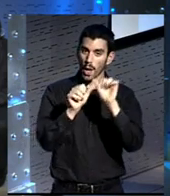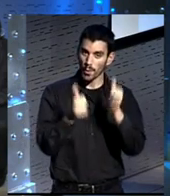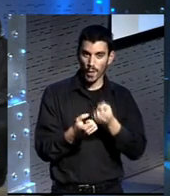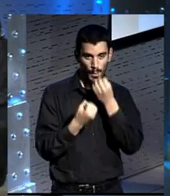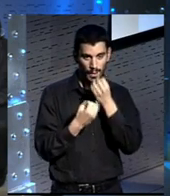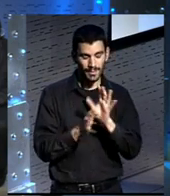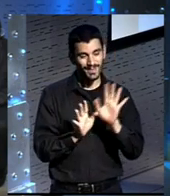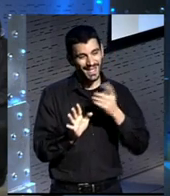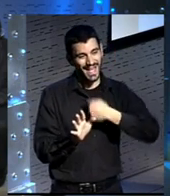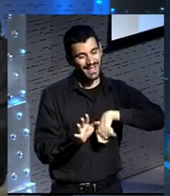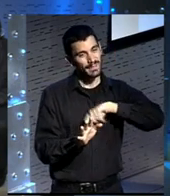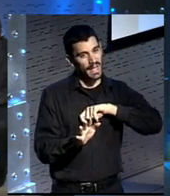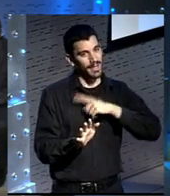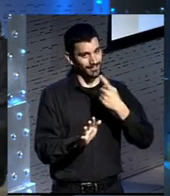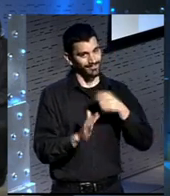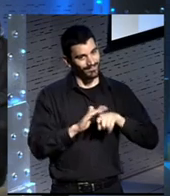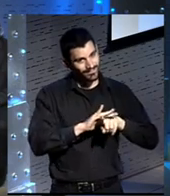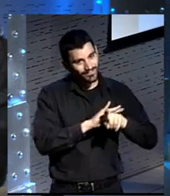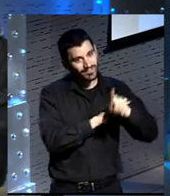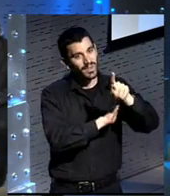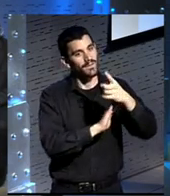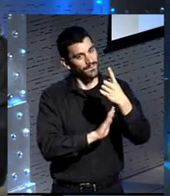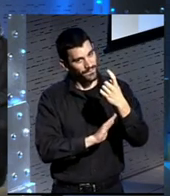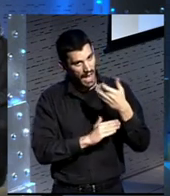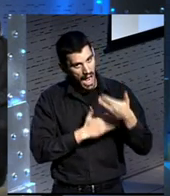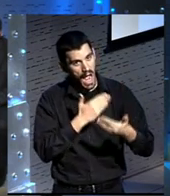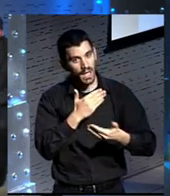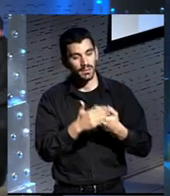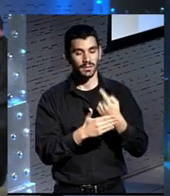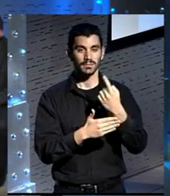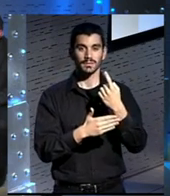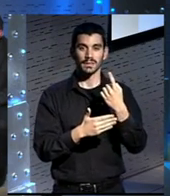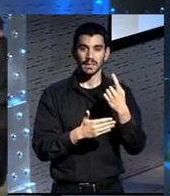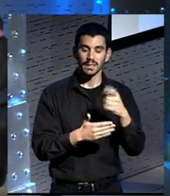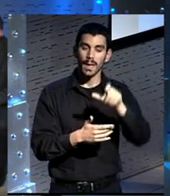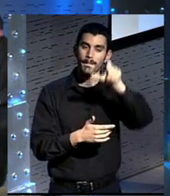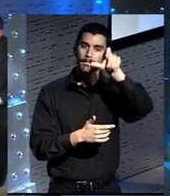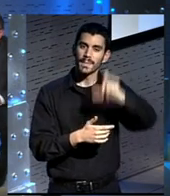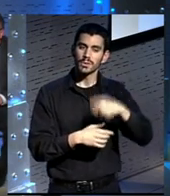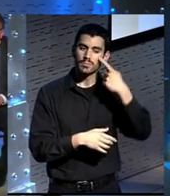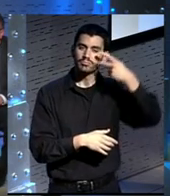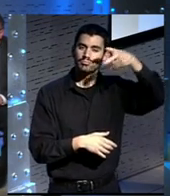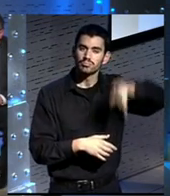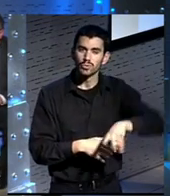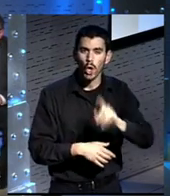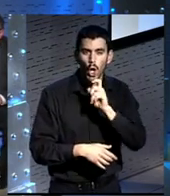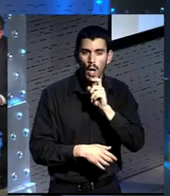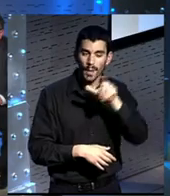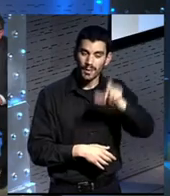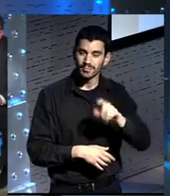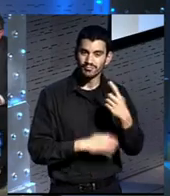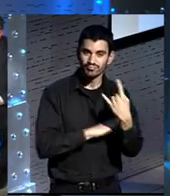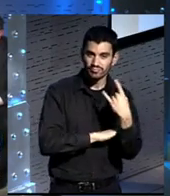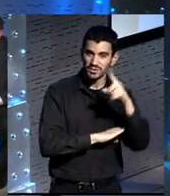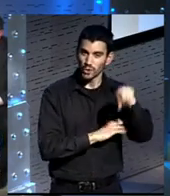muchísimo en toda la parte regulatoria de cómo admites identificar al cliente de una manera 100% digital, y eso es una asignatura que tenemos que